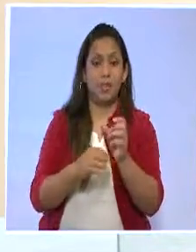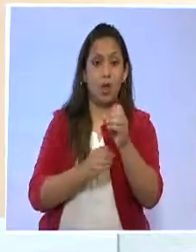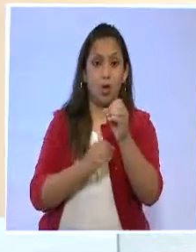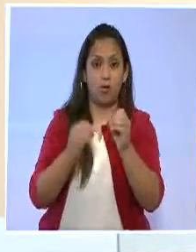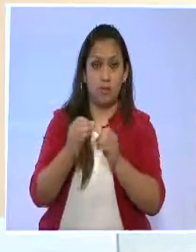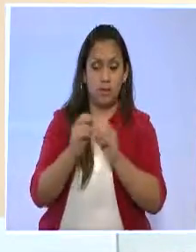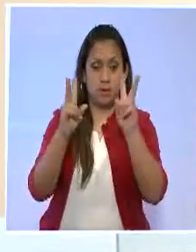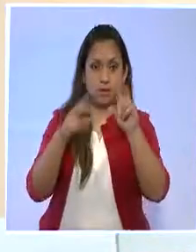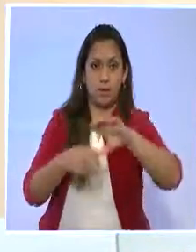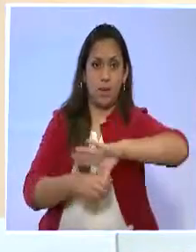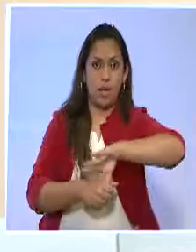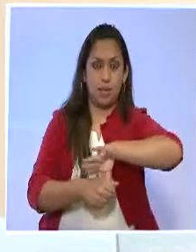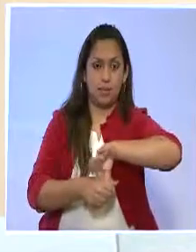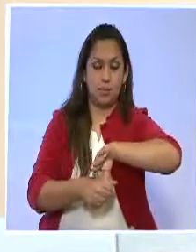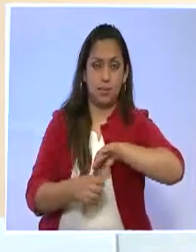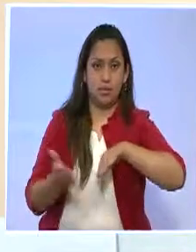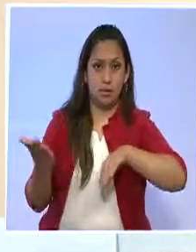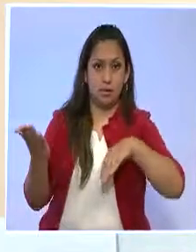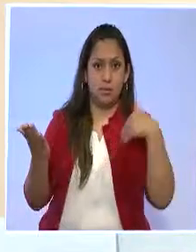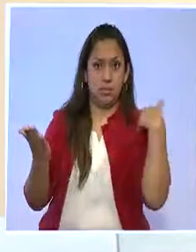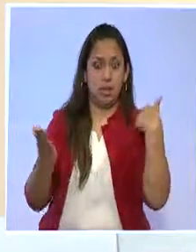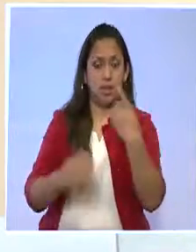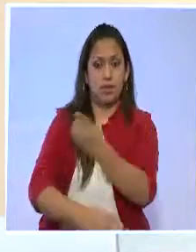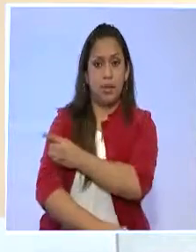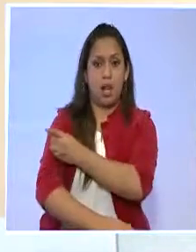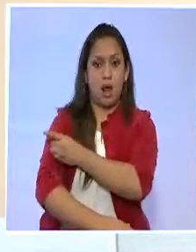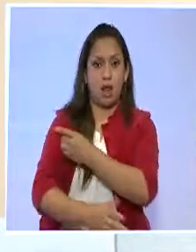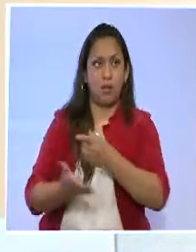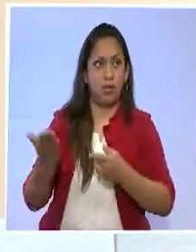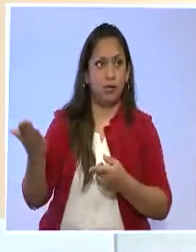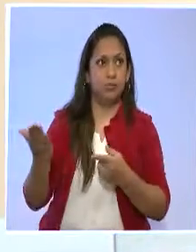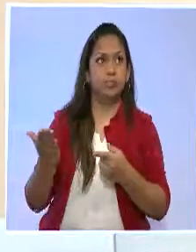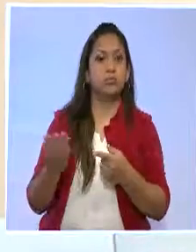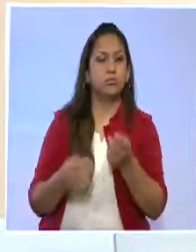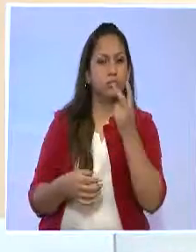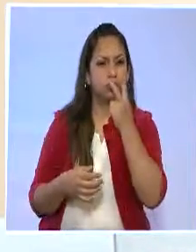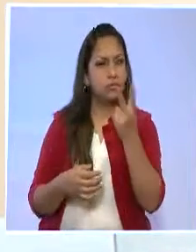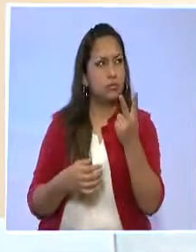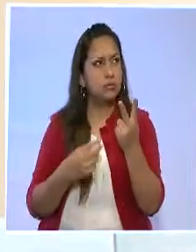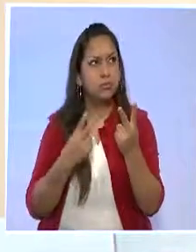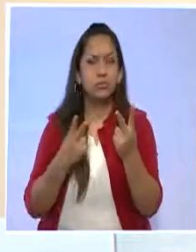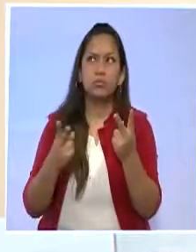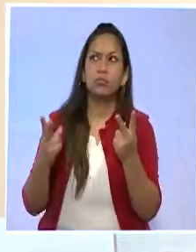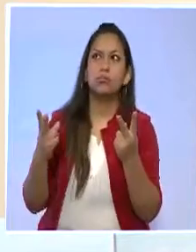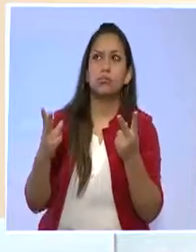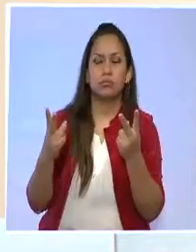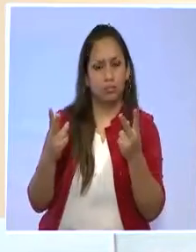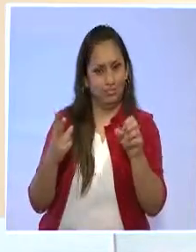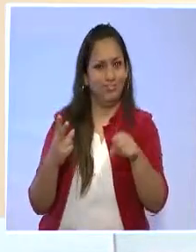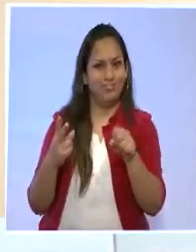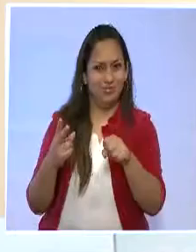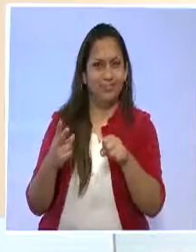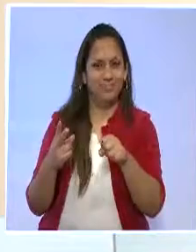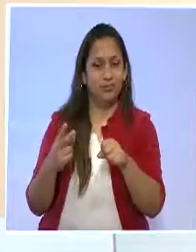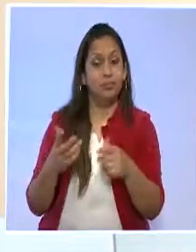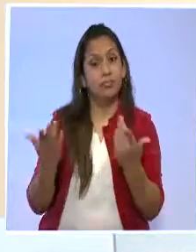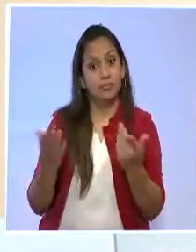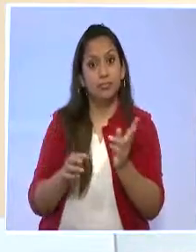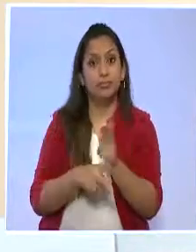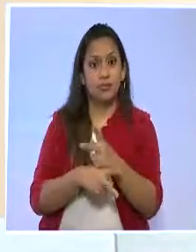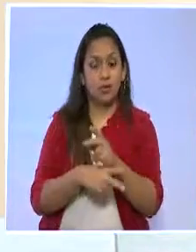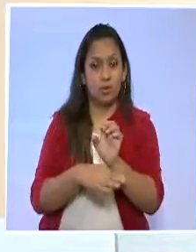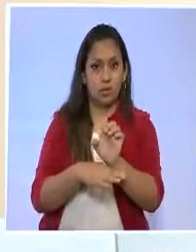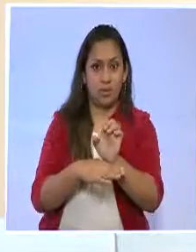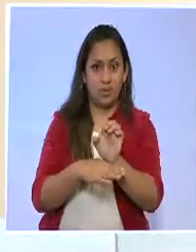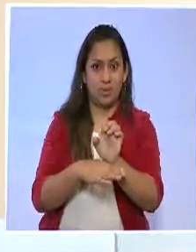en donde ya tienen un delegado permanente justamente para ir viendo y evidenciando estas cosas entonces claro ya el producto ecuatoriano se siente